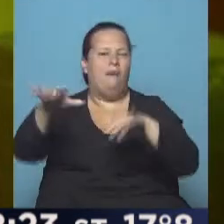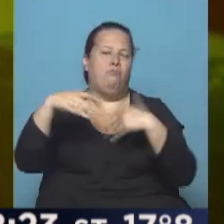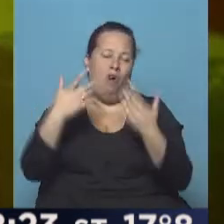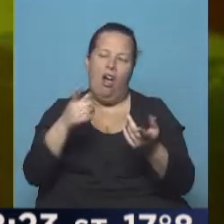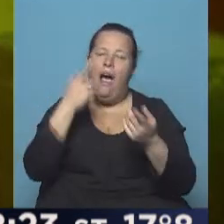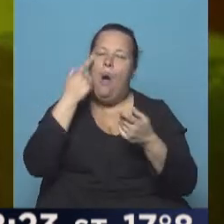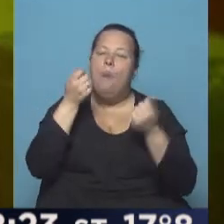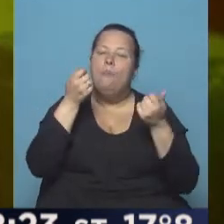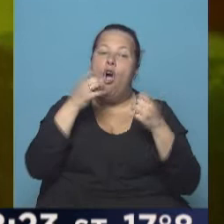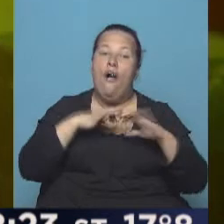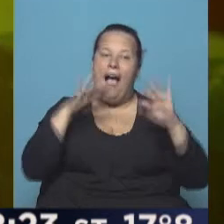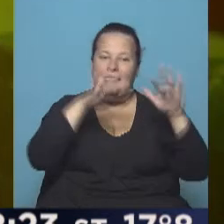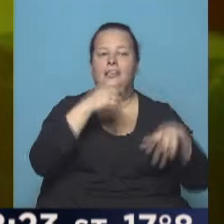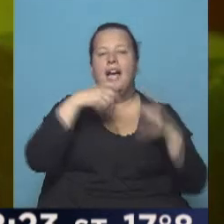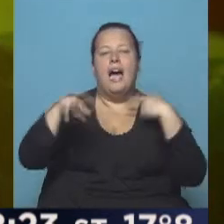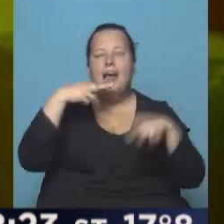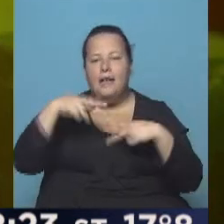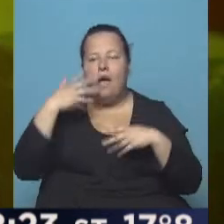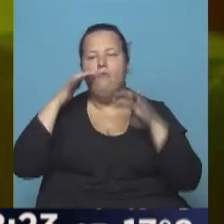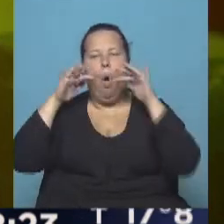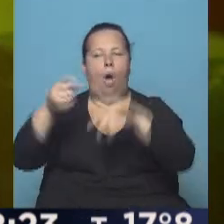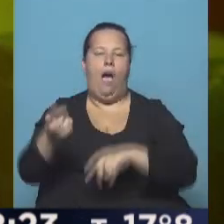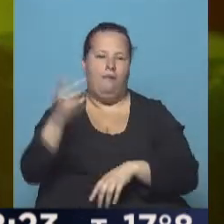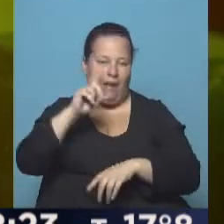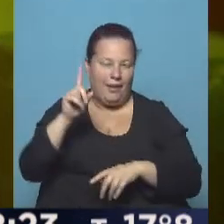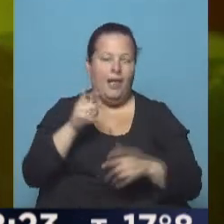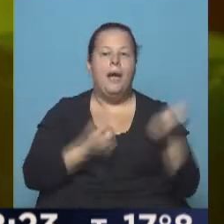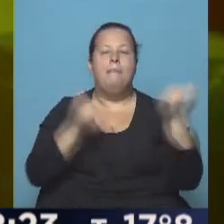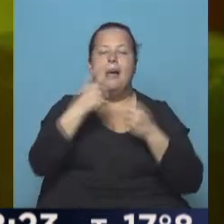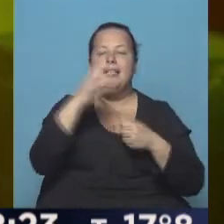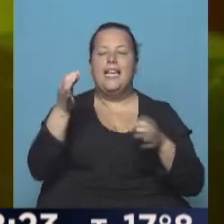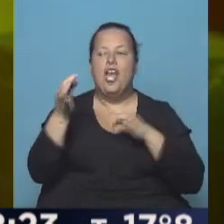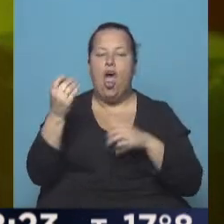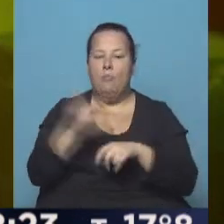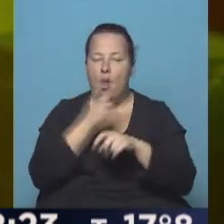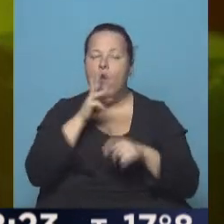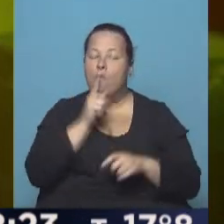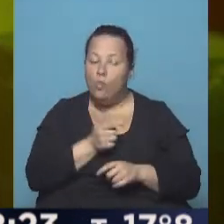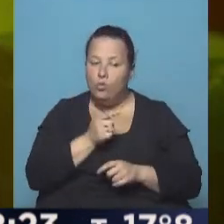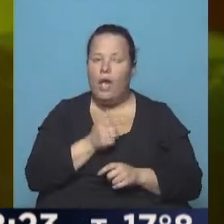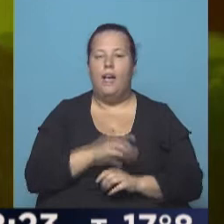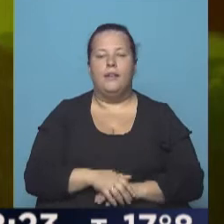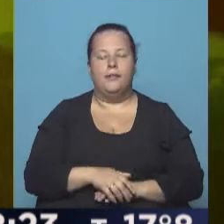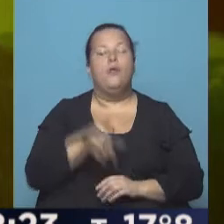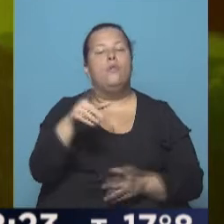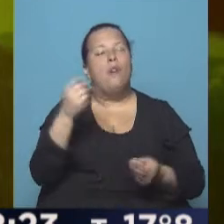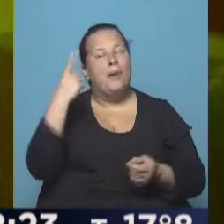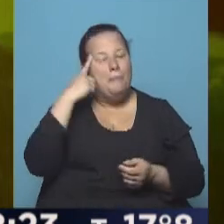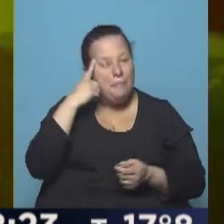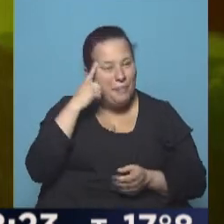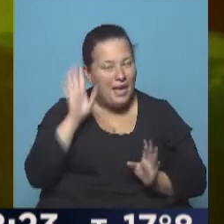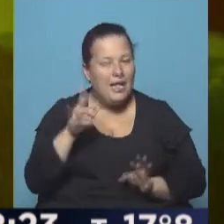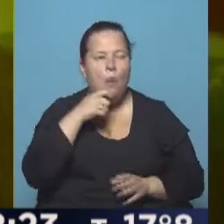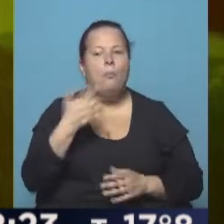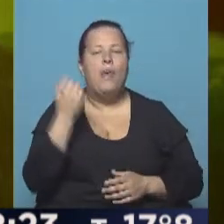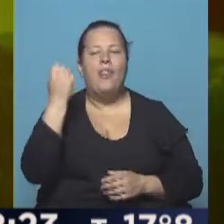razón que uno no tiene que ir a los restaurantes más concurridos. Manejar a 100 kilómetros por hora en ruta, esto porque se cree que uno